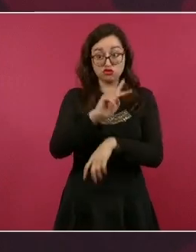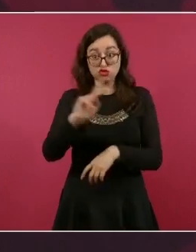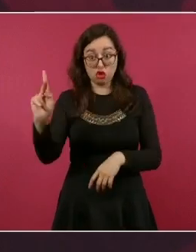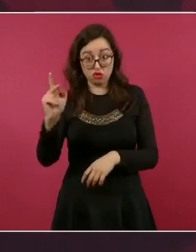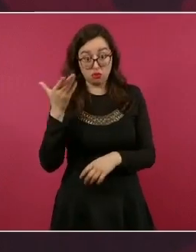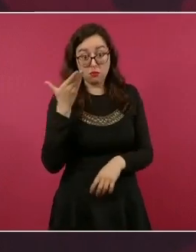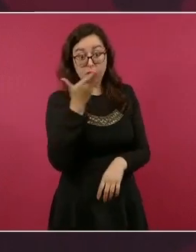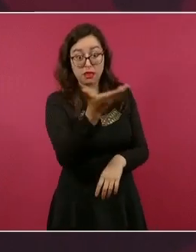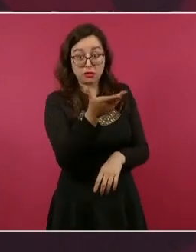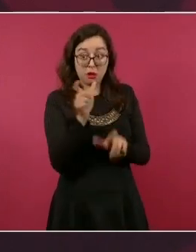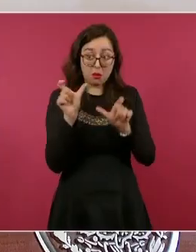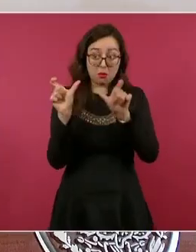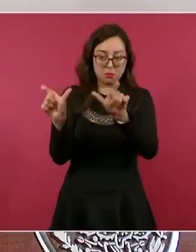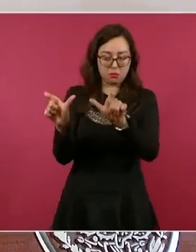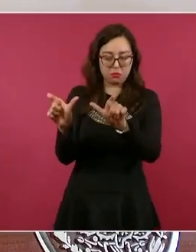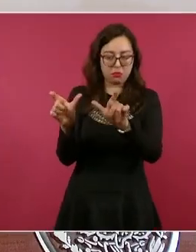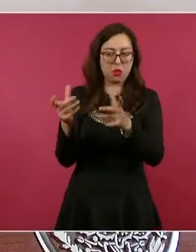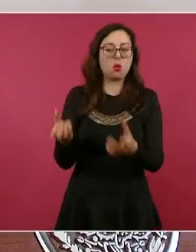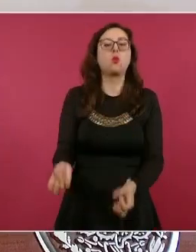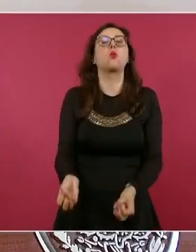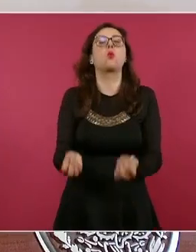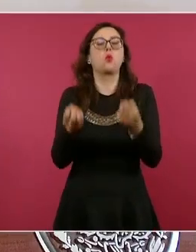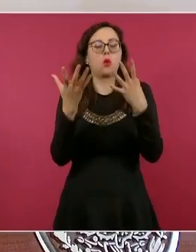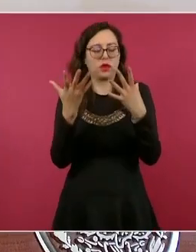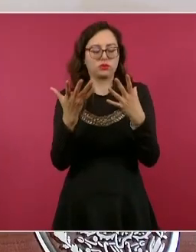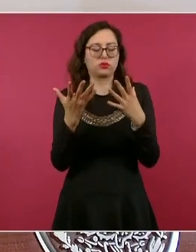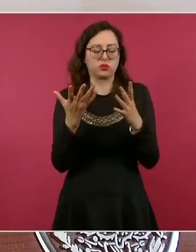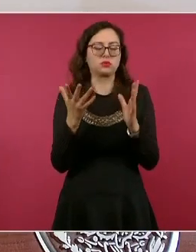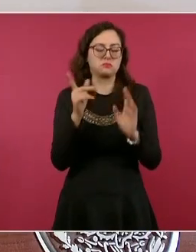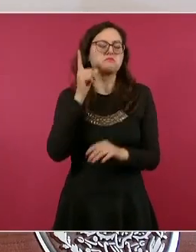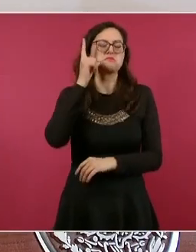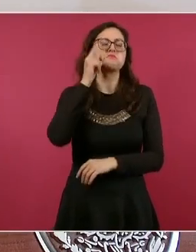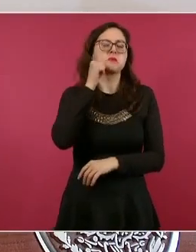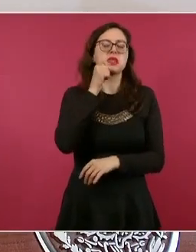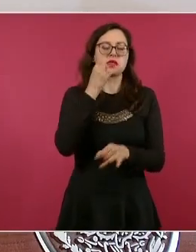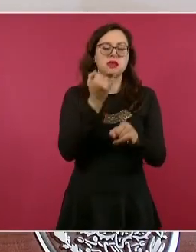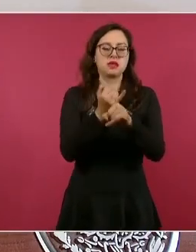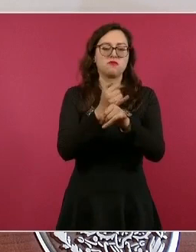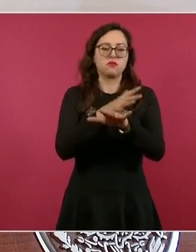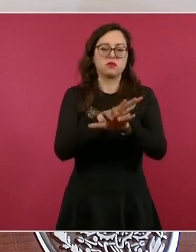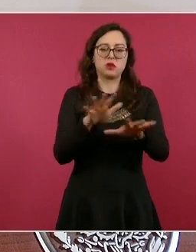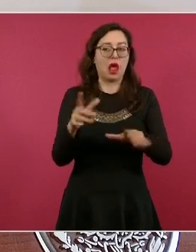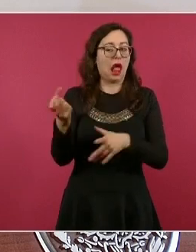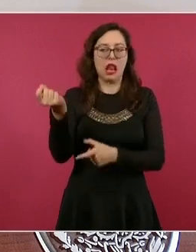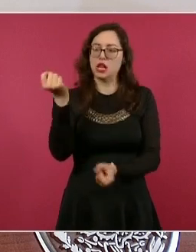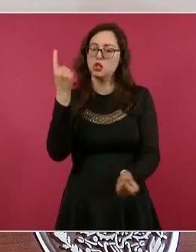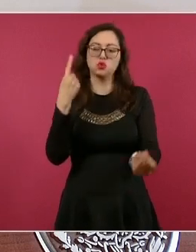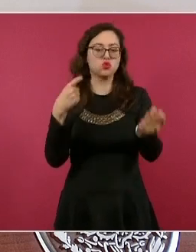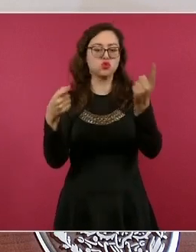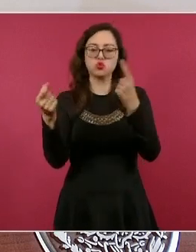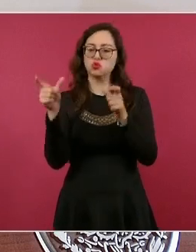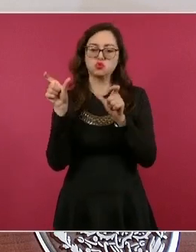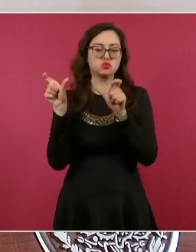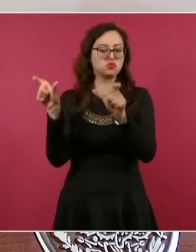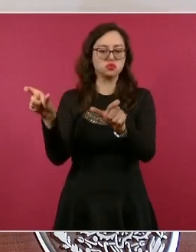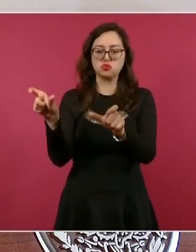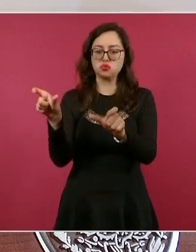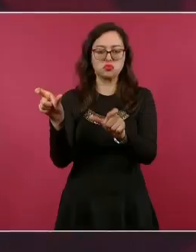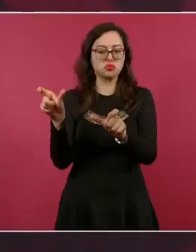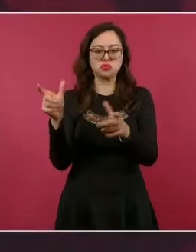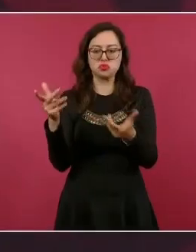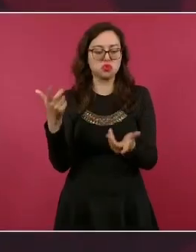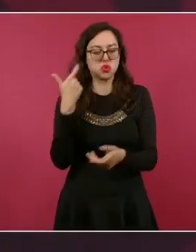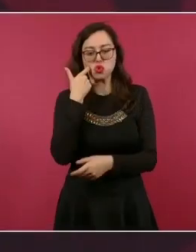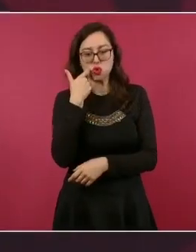protección y a todos se les ha brindado, a la mayoría, creo que son como 100